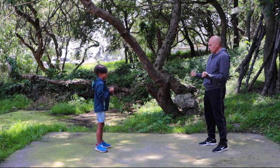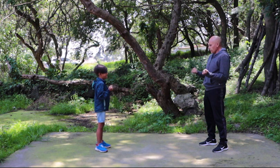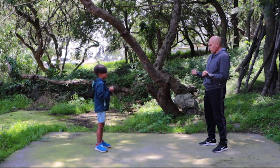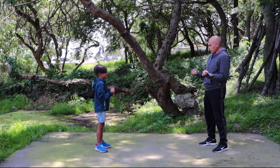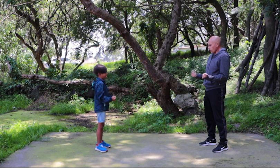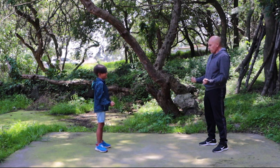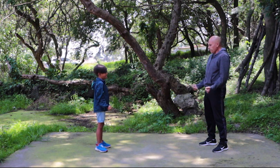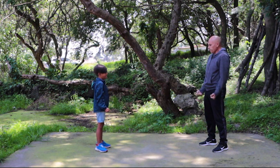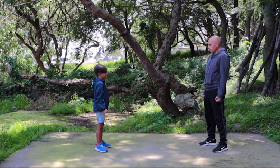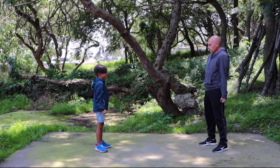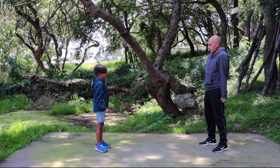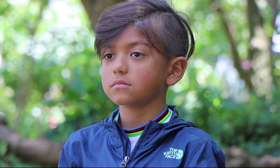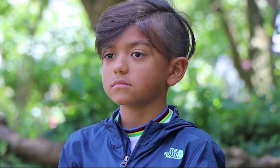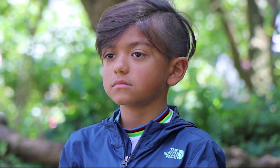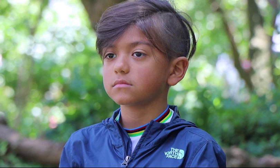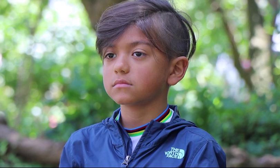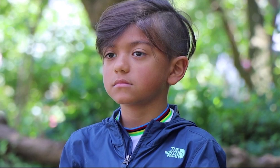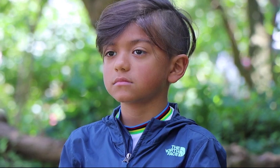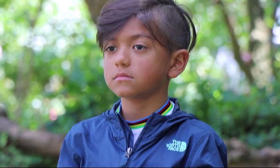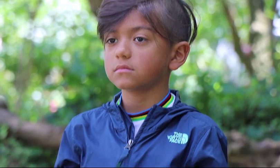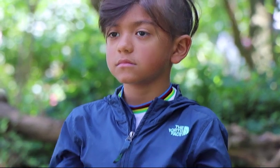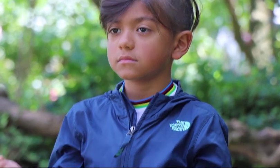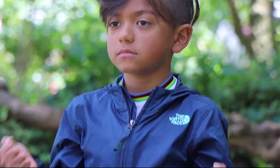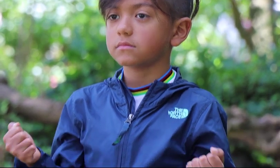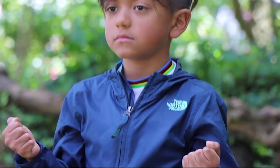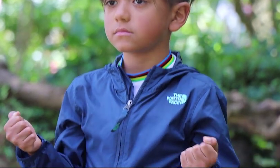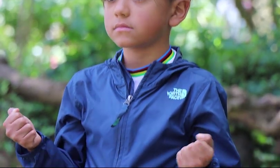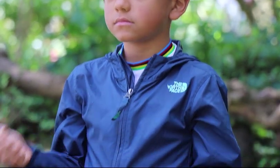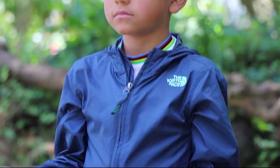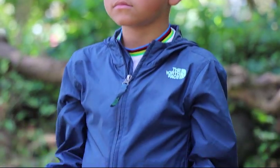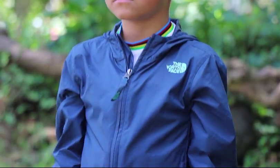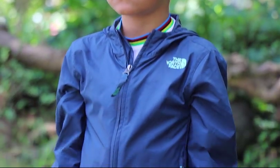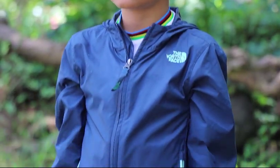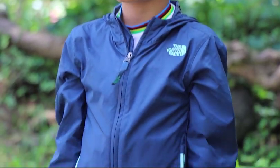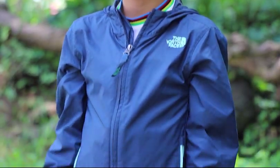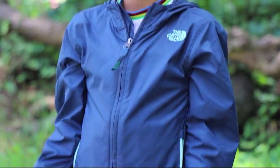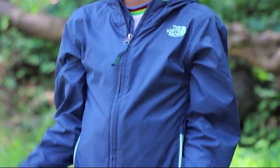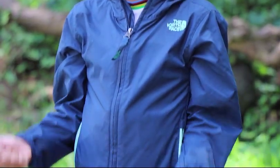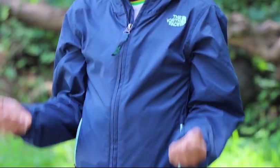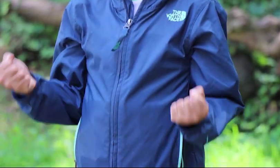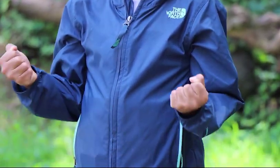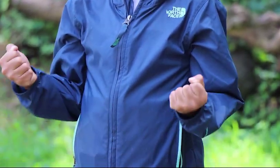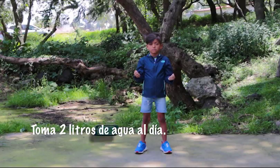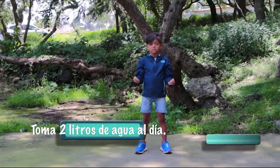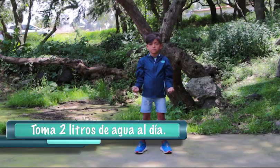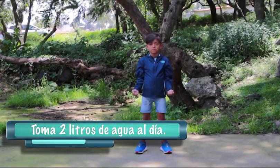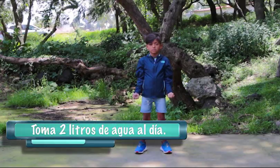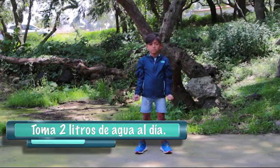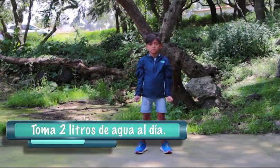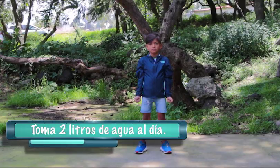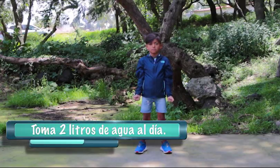más, bien. Flexionamos a 90 grados, bajamos,